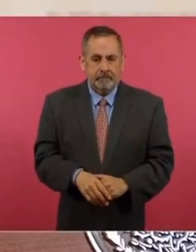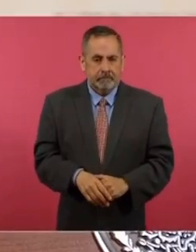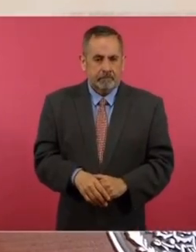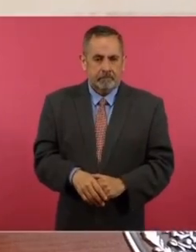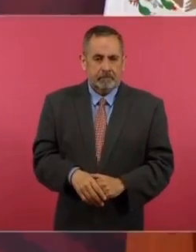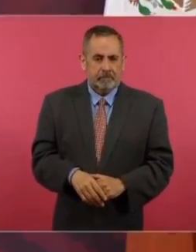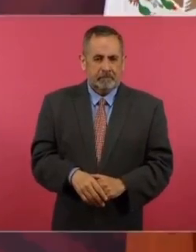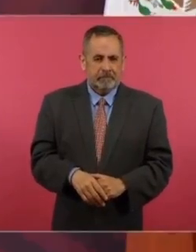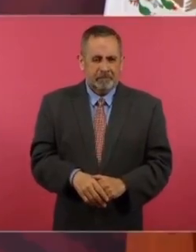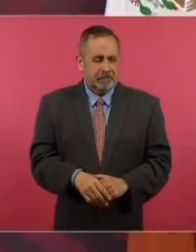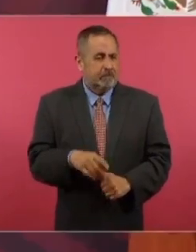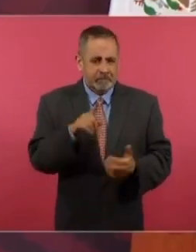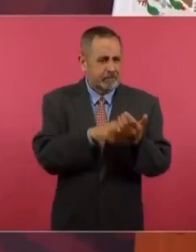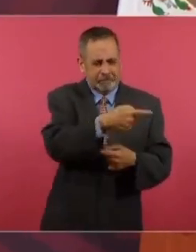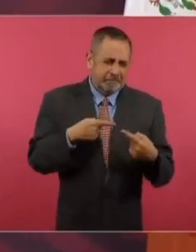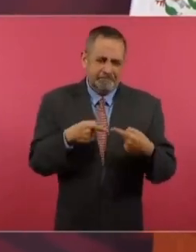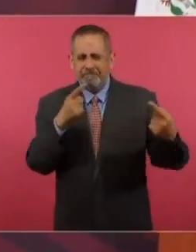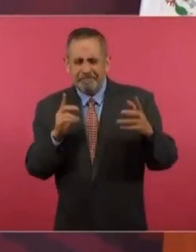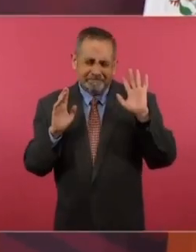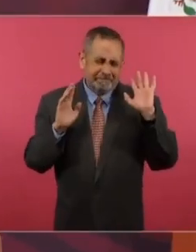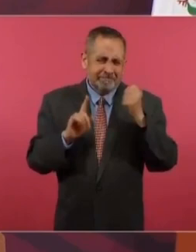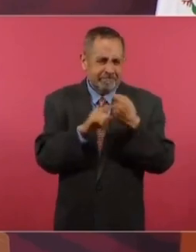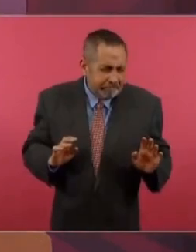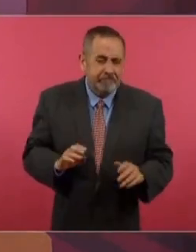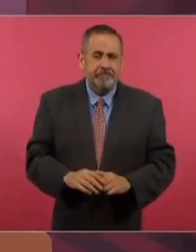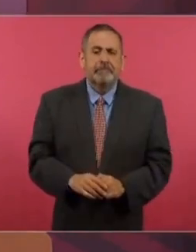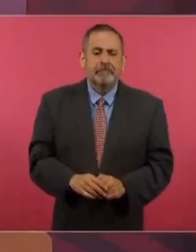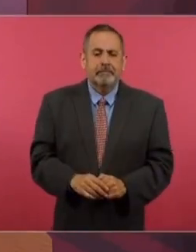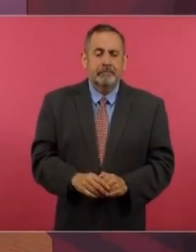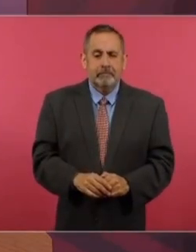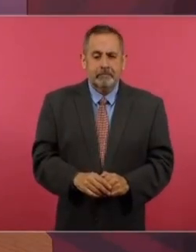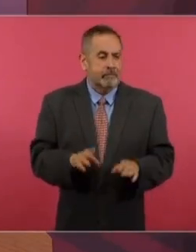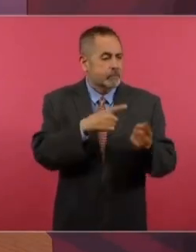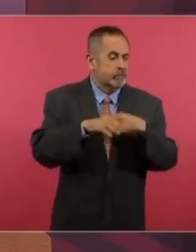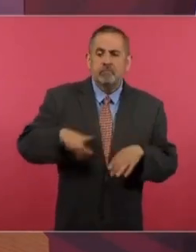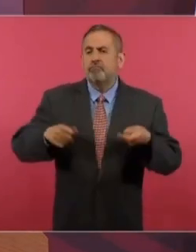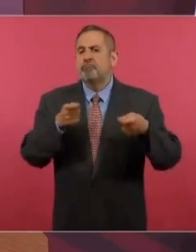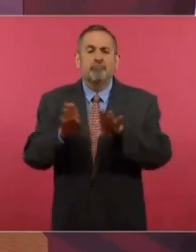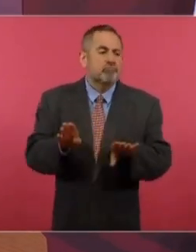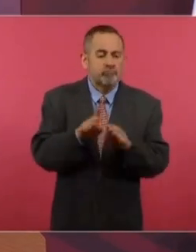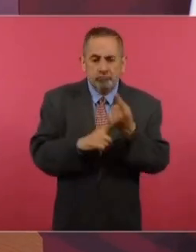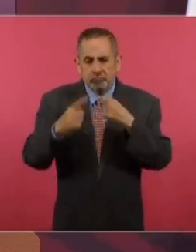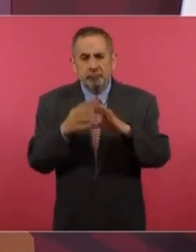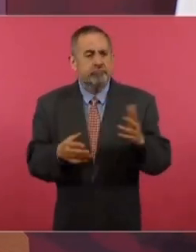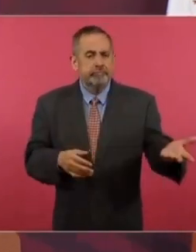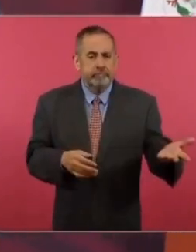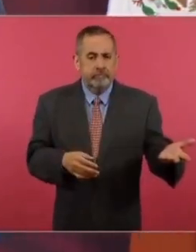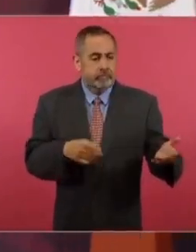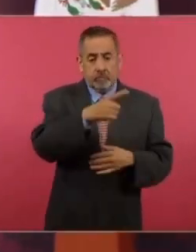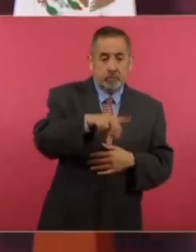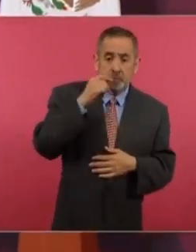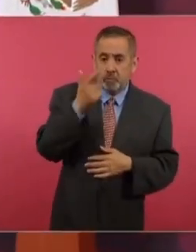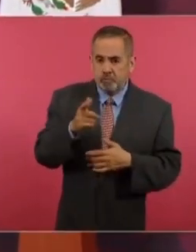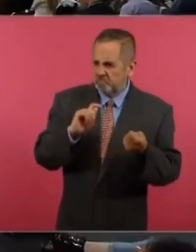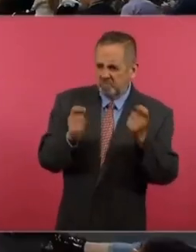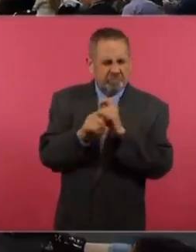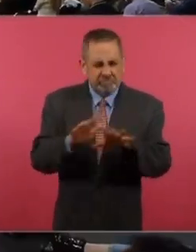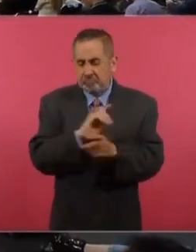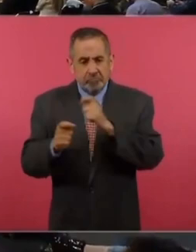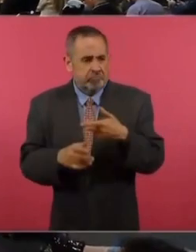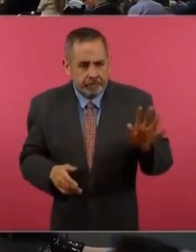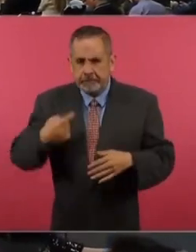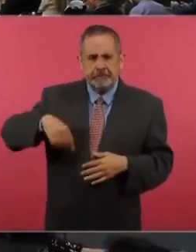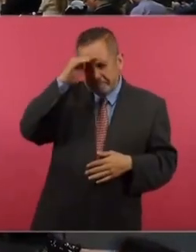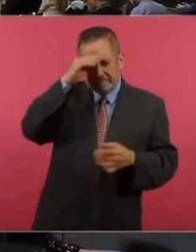bien que tengan problemas con nosotros, que no les guste cómo estamos gobernando, que no estén a favor de la transformación, que